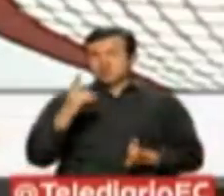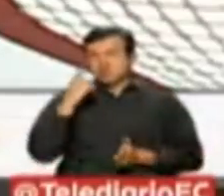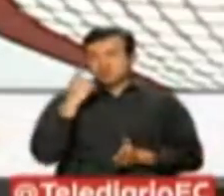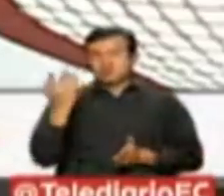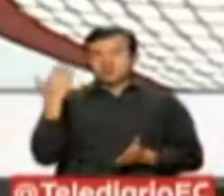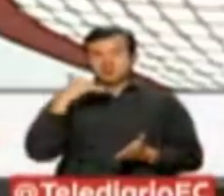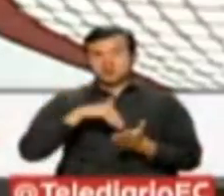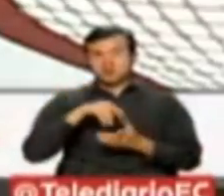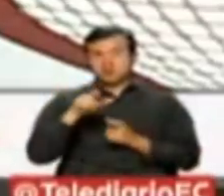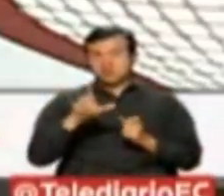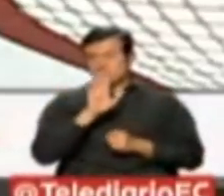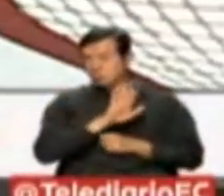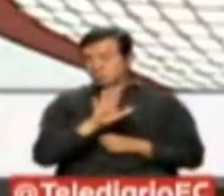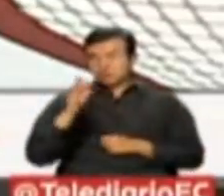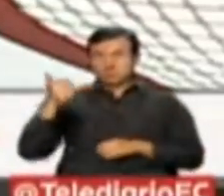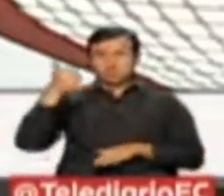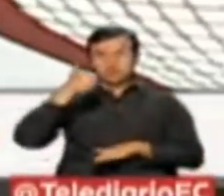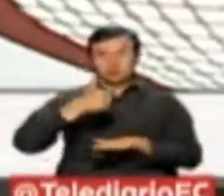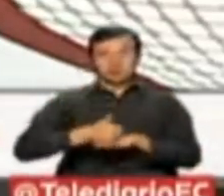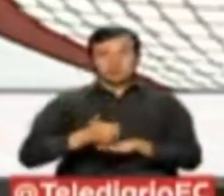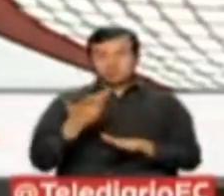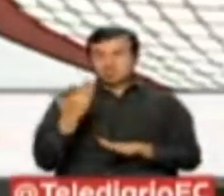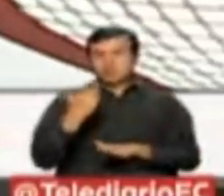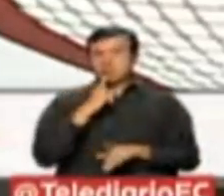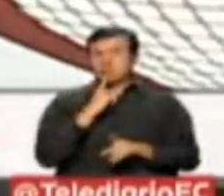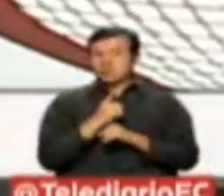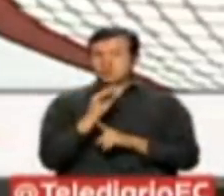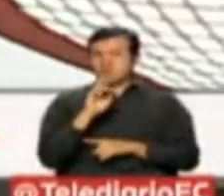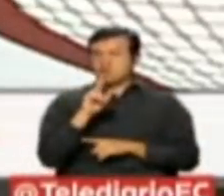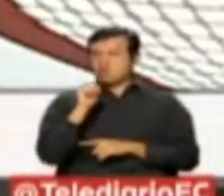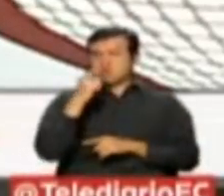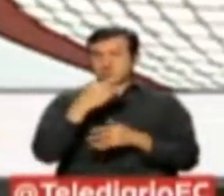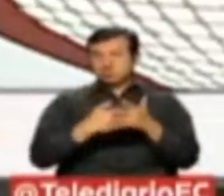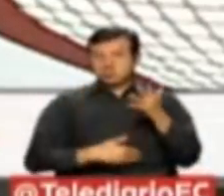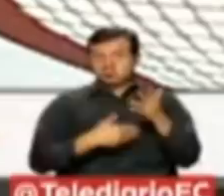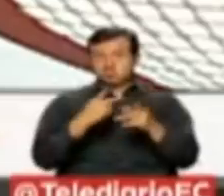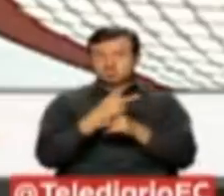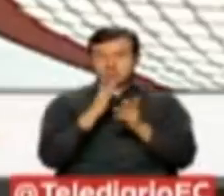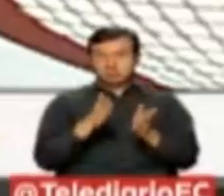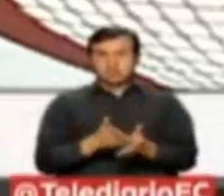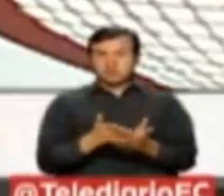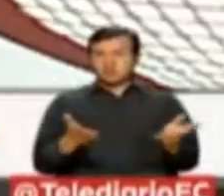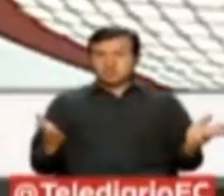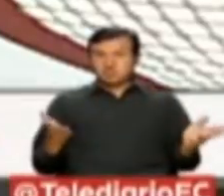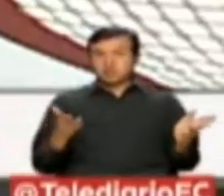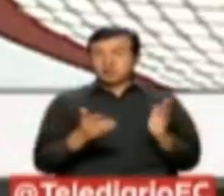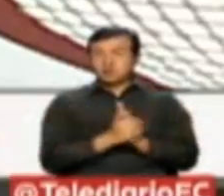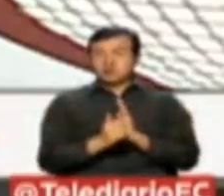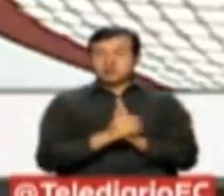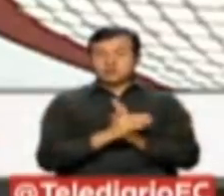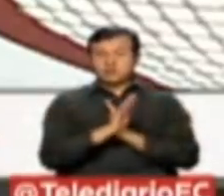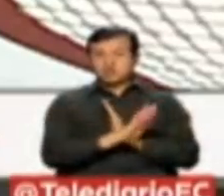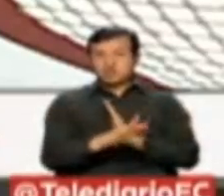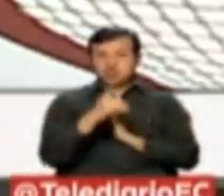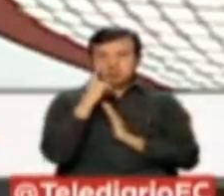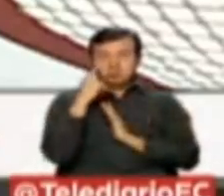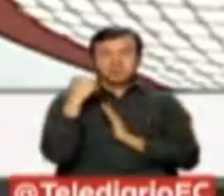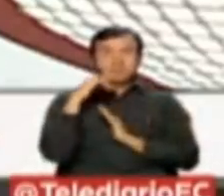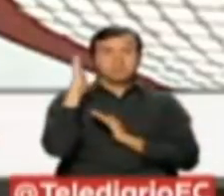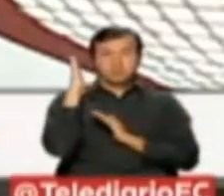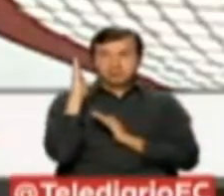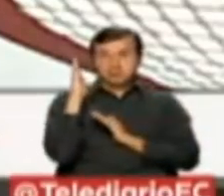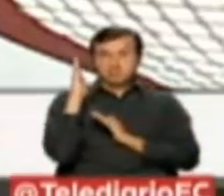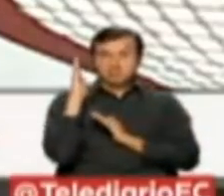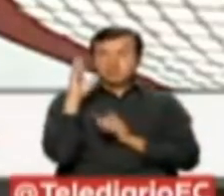nuevamente las figuras que estén encabezando por ejemplo para citar lo que decía francis la lista de concejales tienen la capacidad de generar un